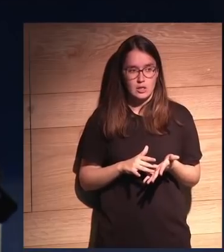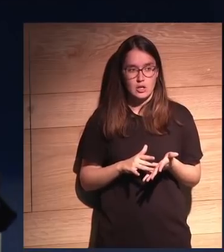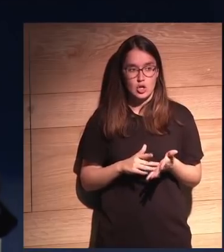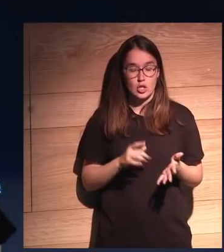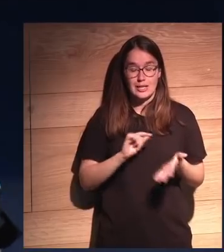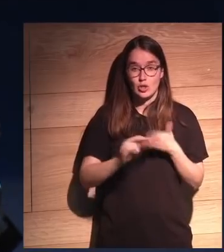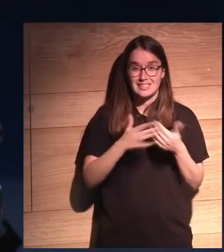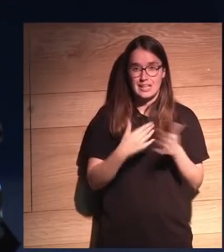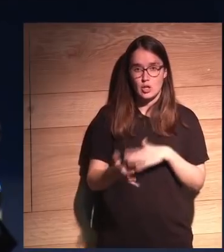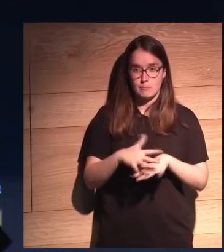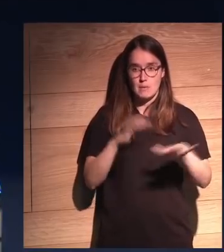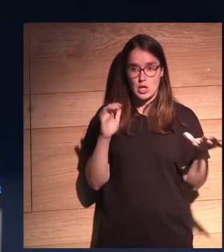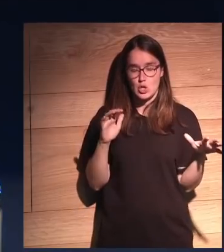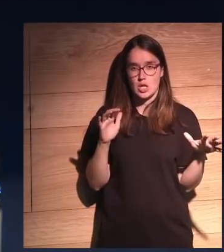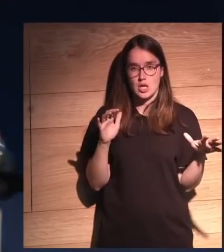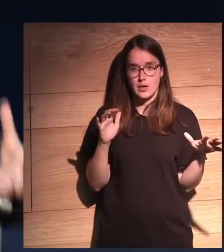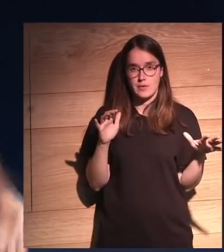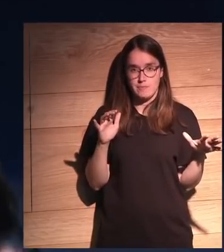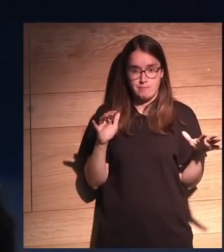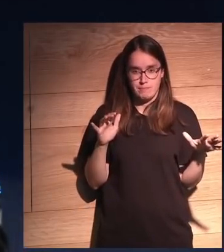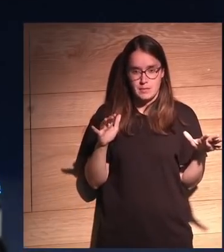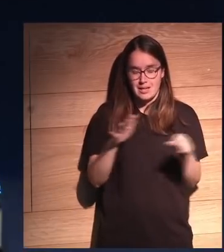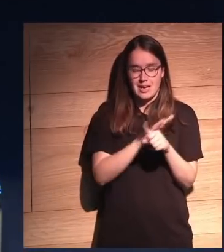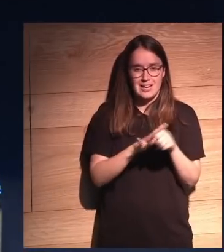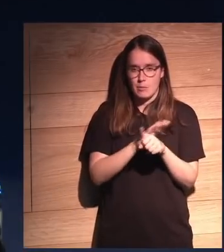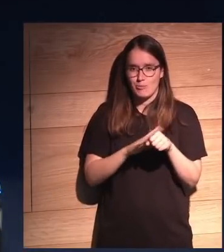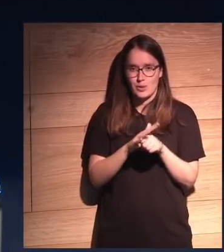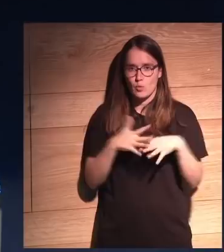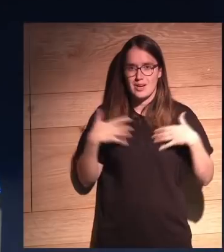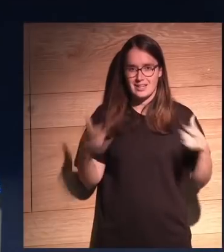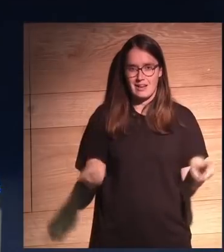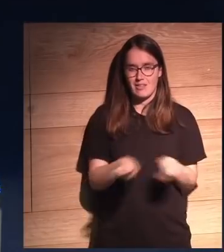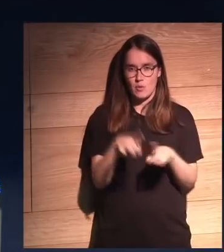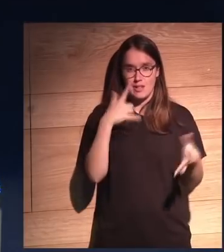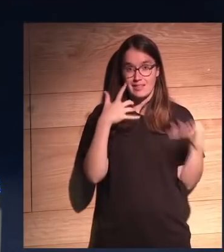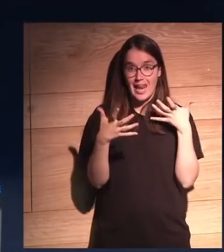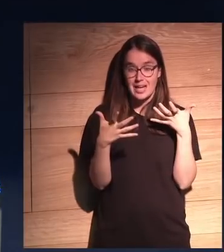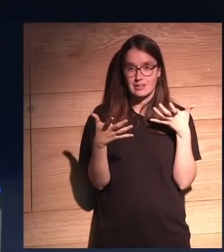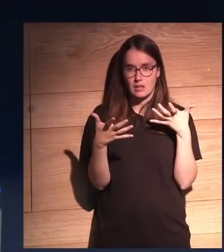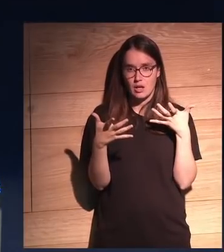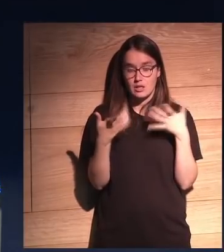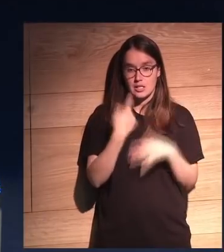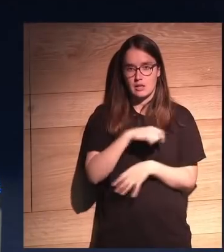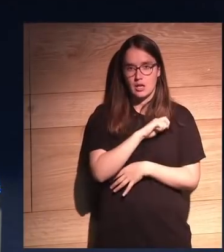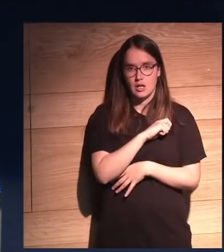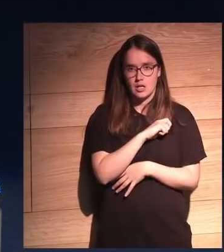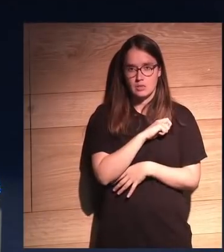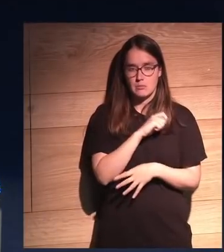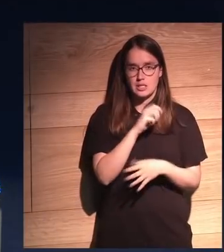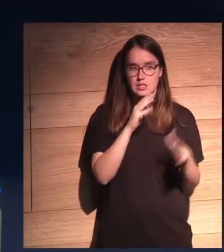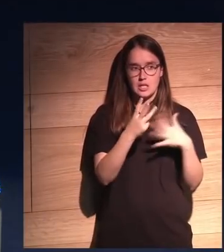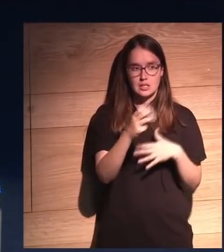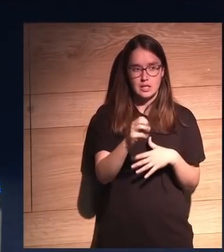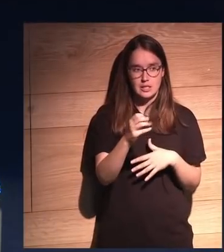los creadores en cualquier campo del arte en España, en los años